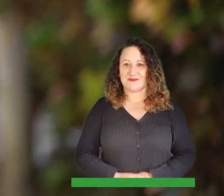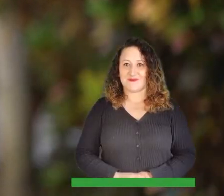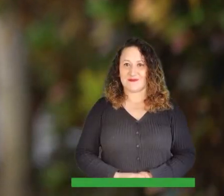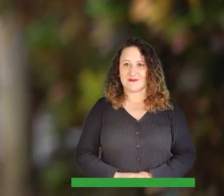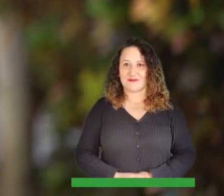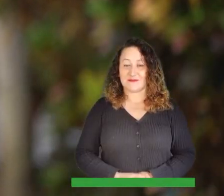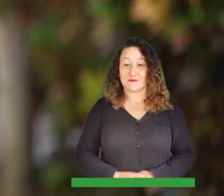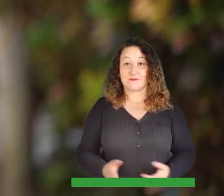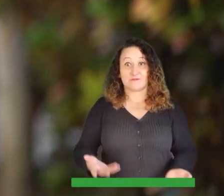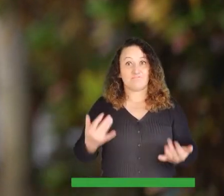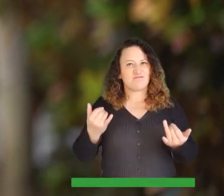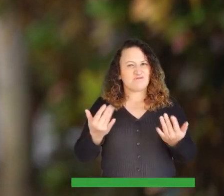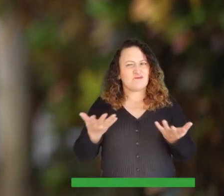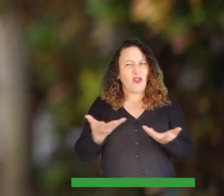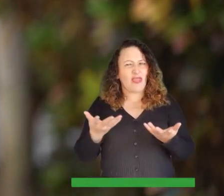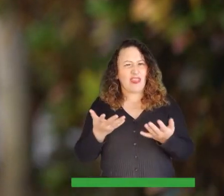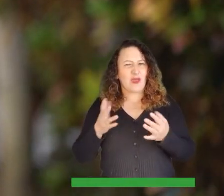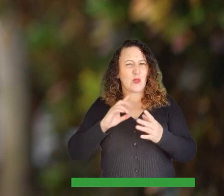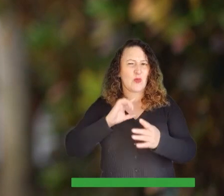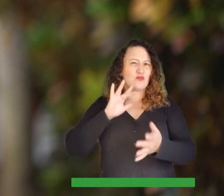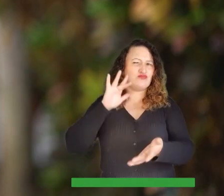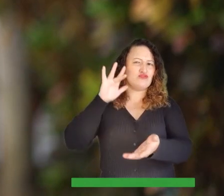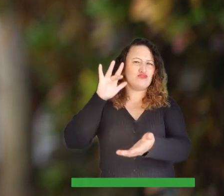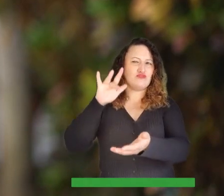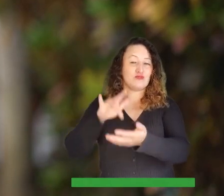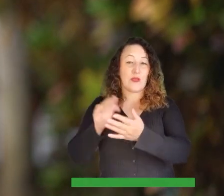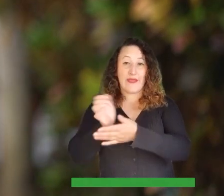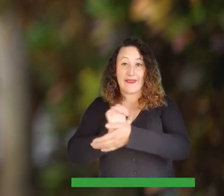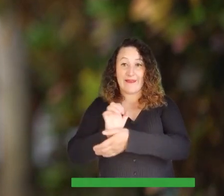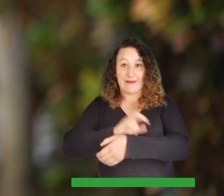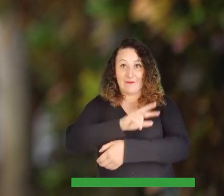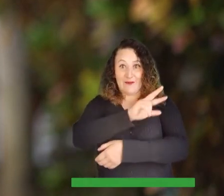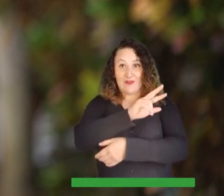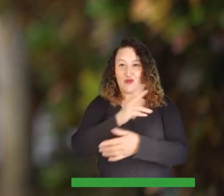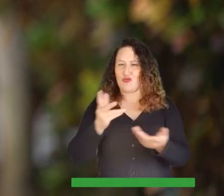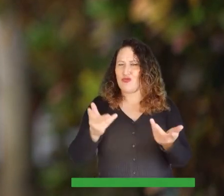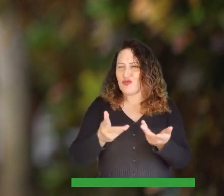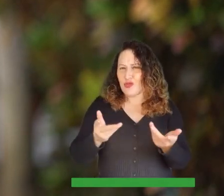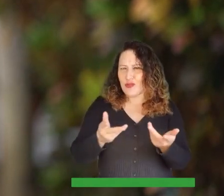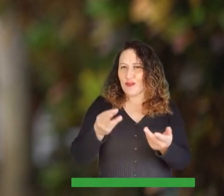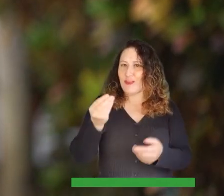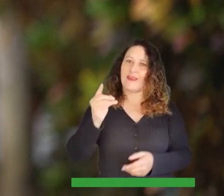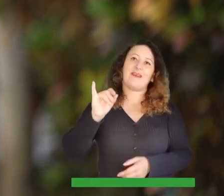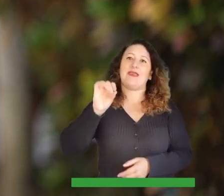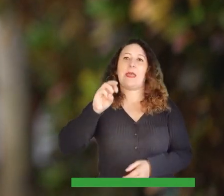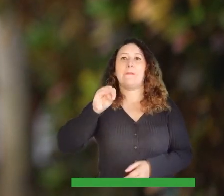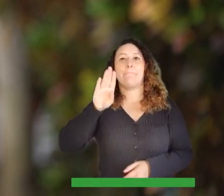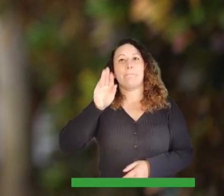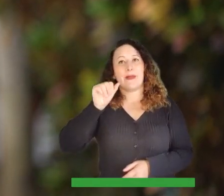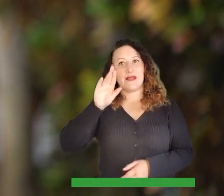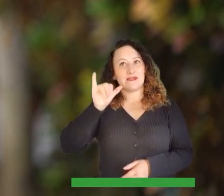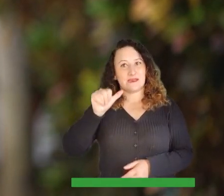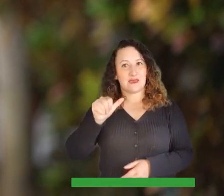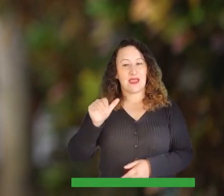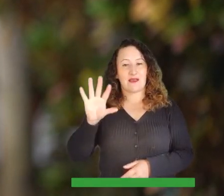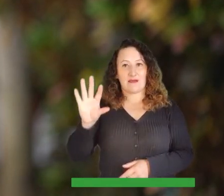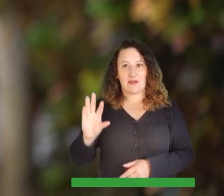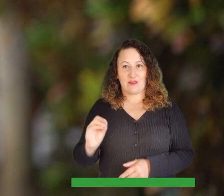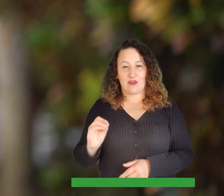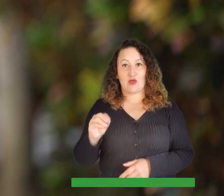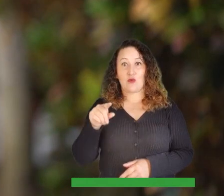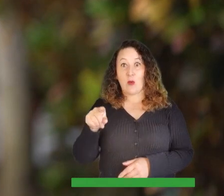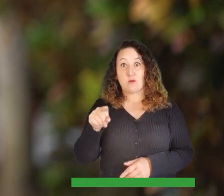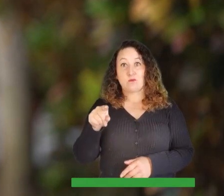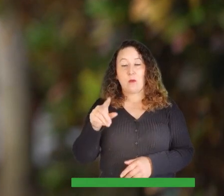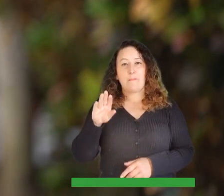Ahora nos trasladamos al eje cafetero, exactamente al municipio de Quimbaya, Quindío, al Parque Nacional de la Cultura Agropecuaria Panaca,